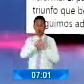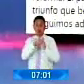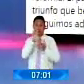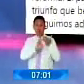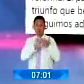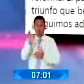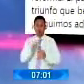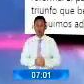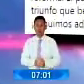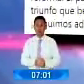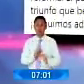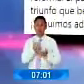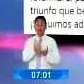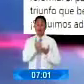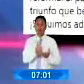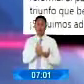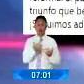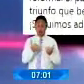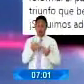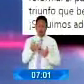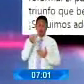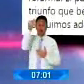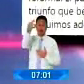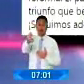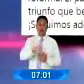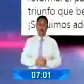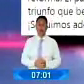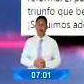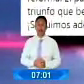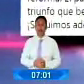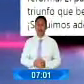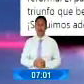Un triunfo que beneficiará el presente y el futuro. Informó Javier Rosero.